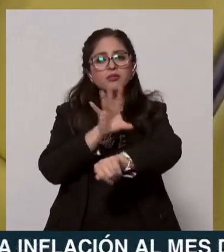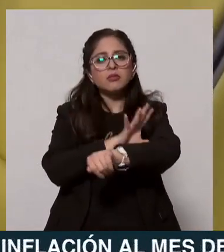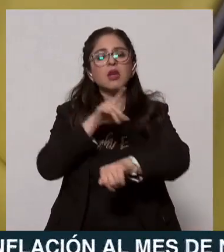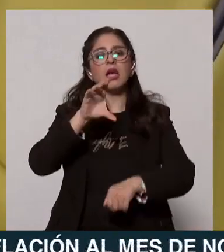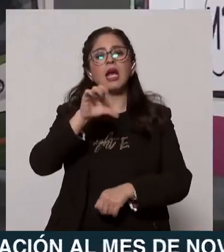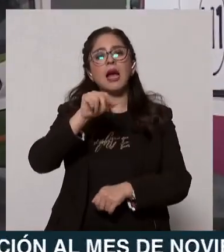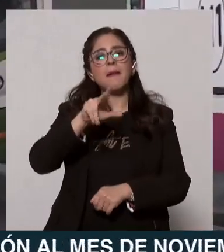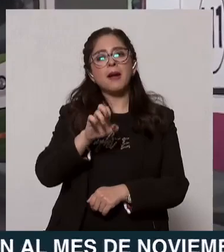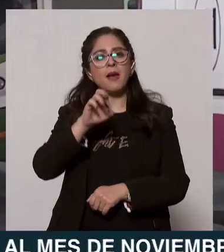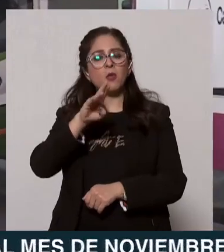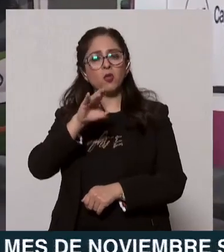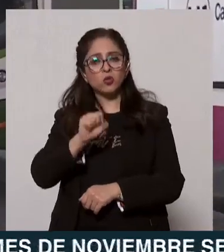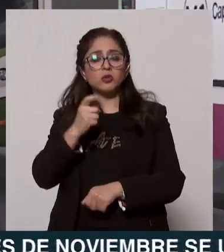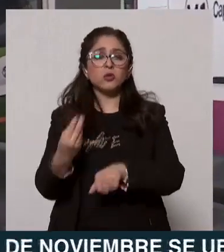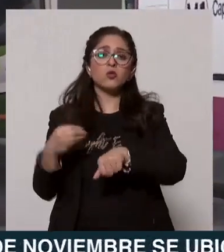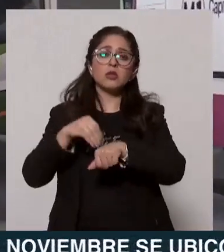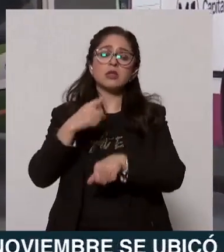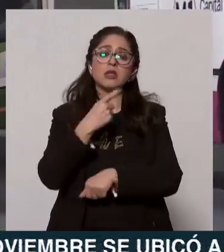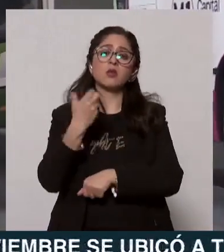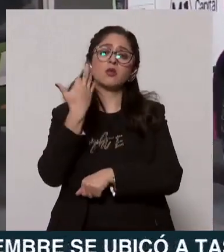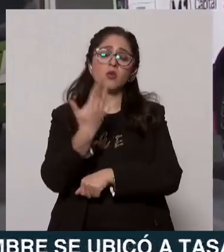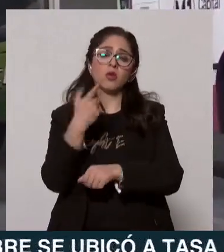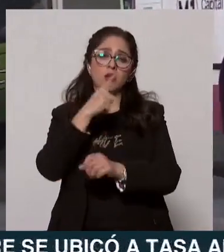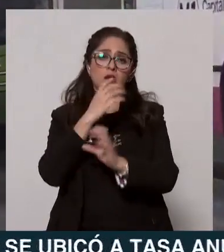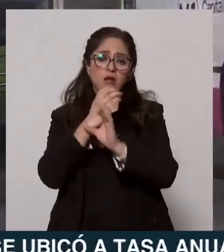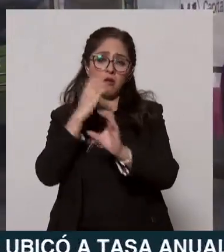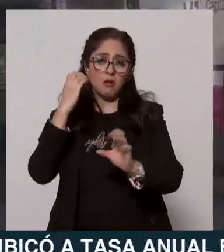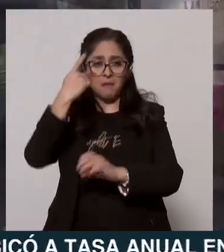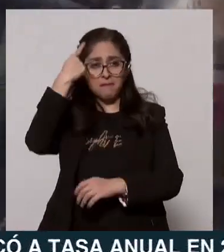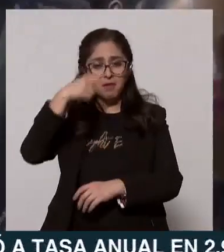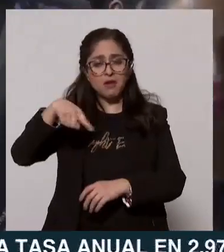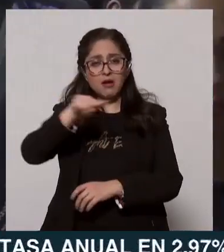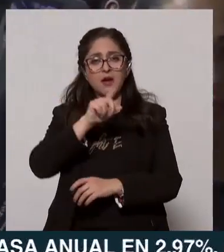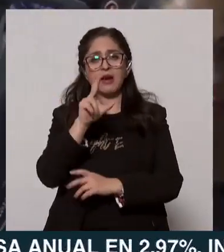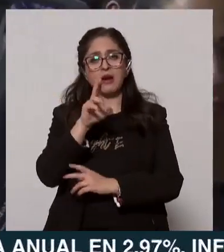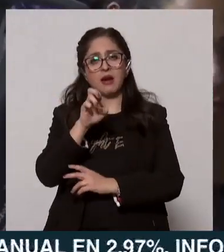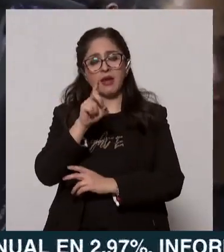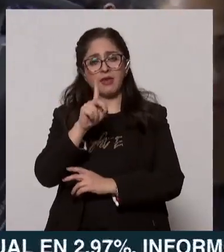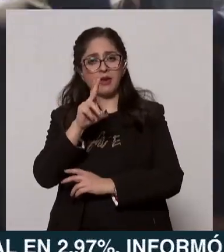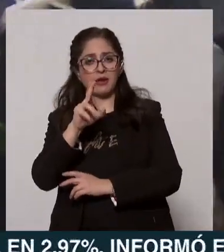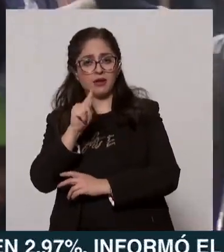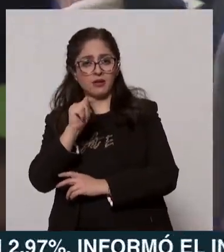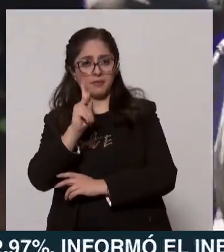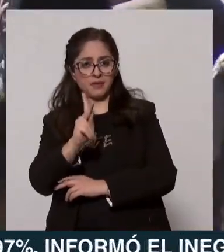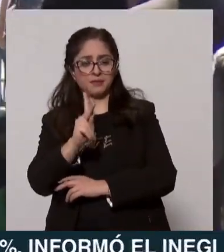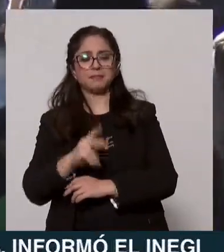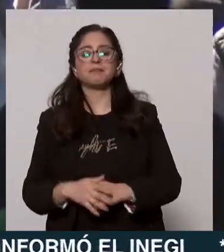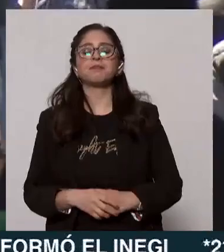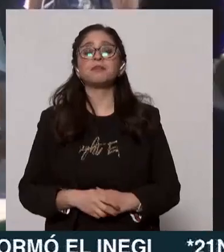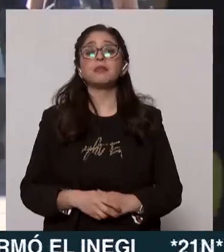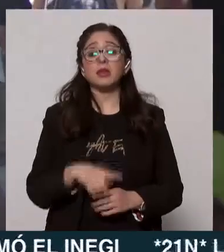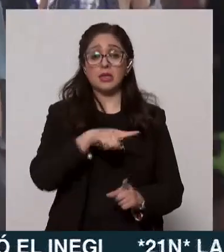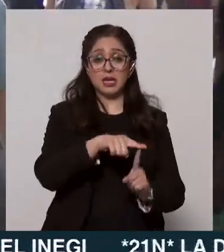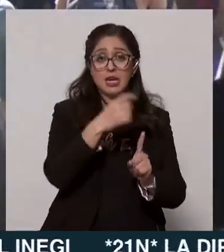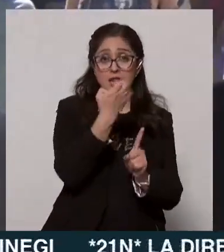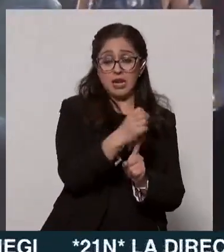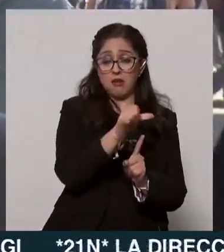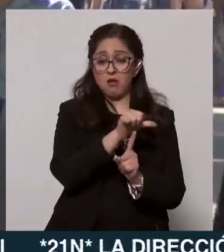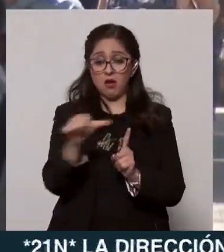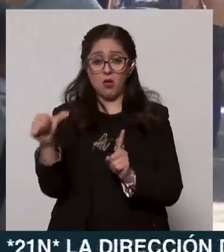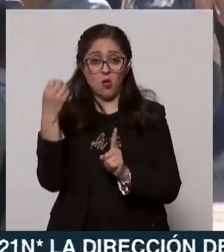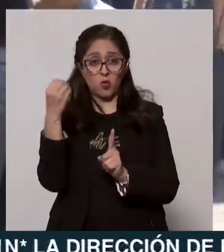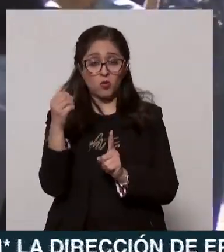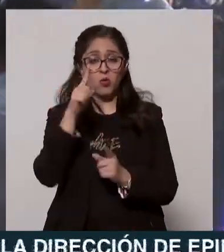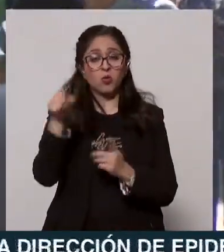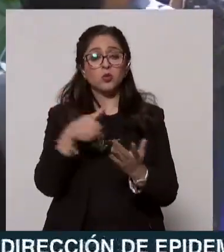se han incorporado 150 autobuses articulados a la red RTP. Informó que de enero a octubre, la ciudad fue la